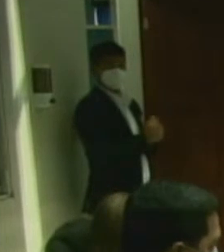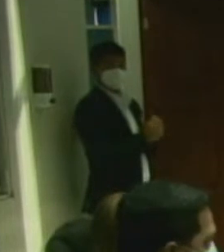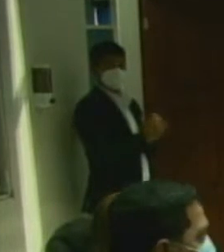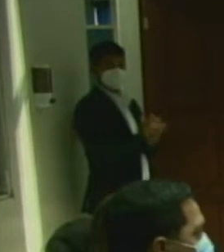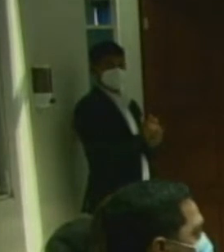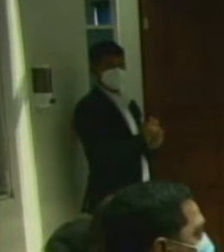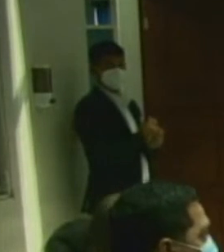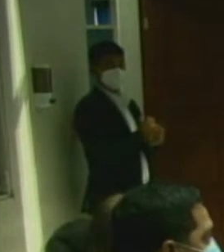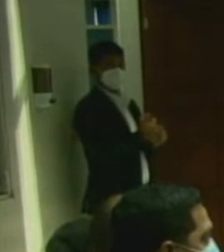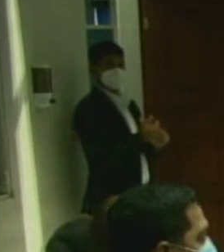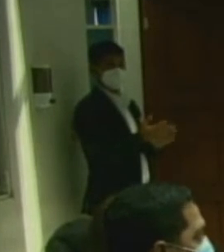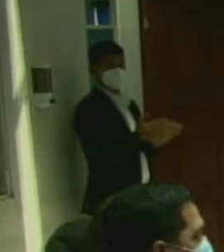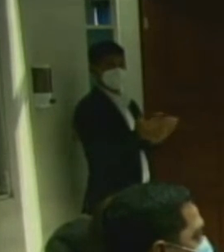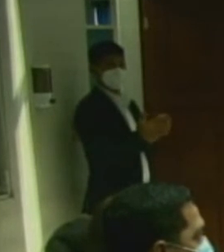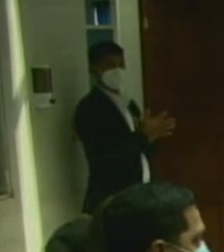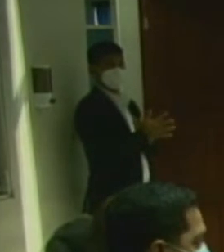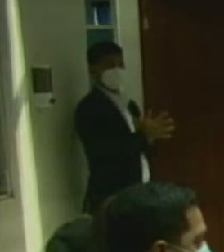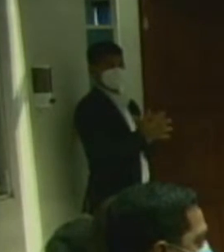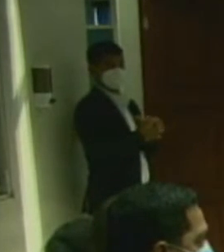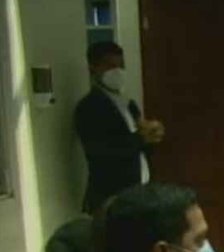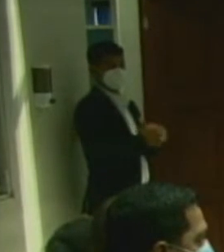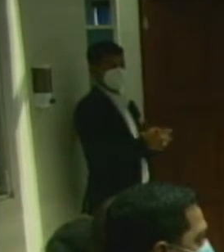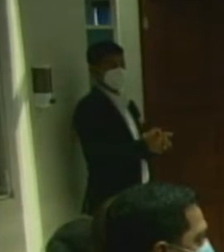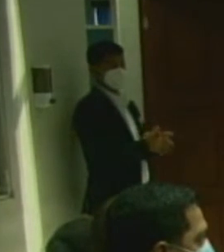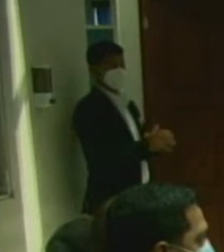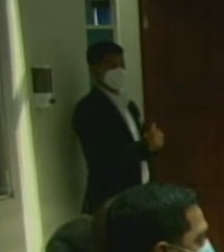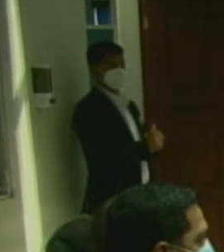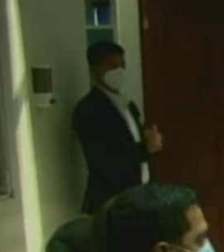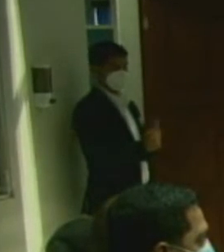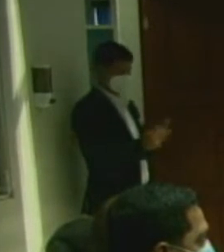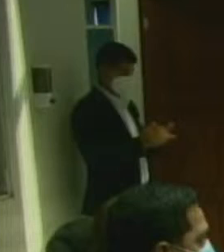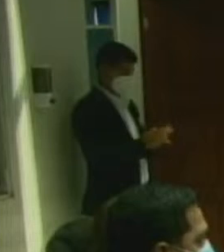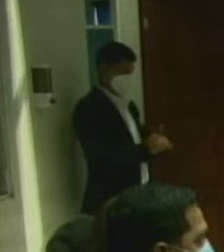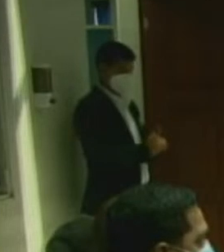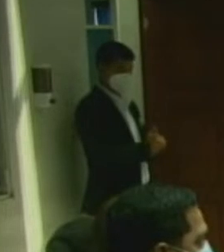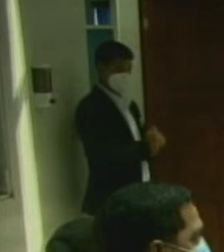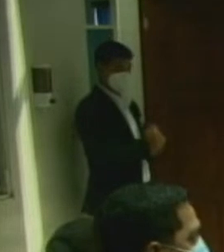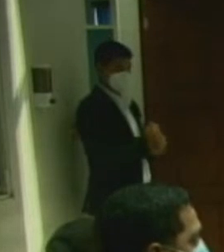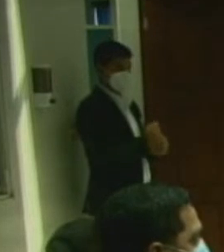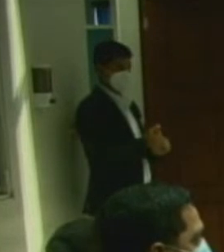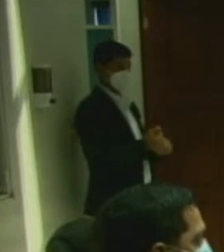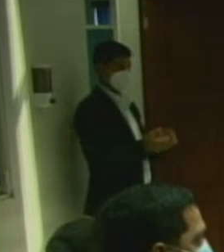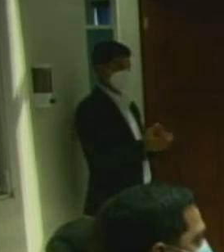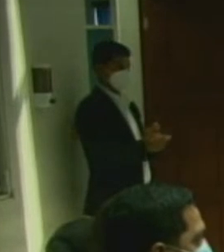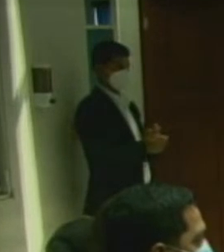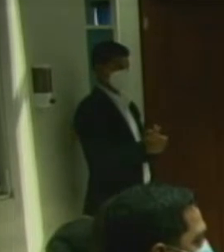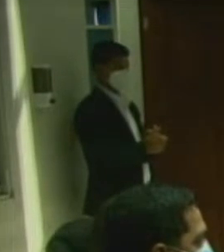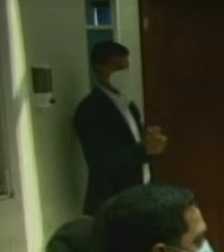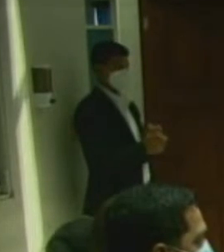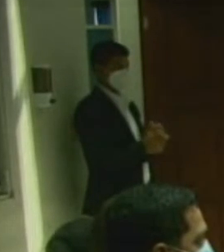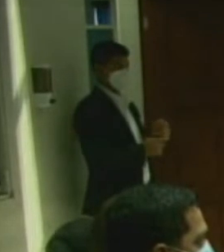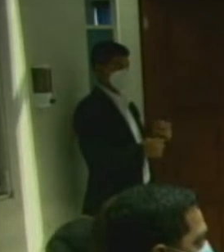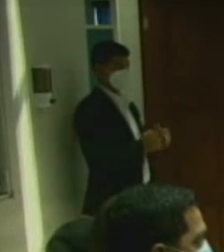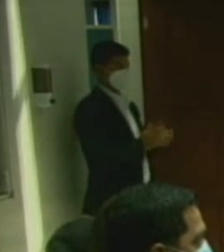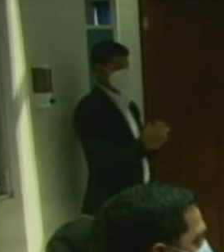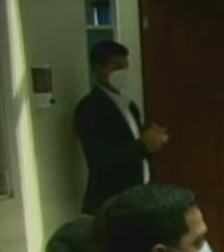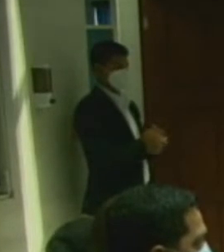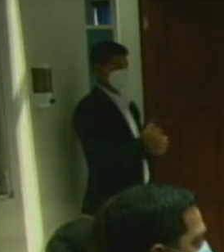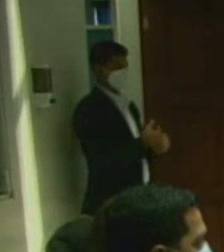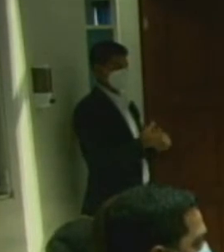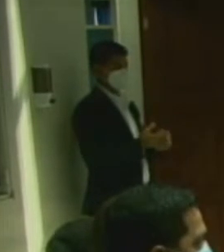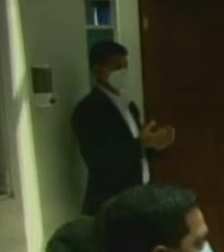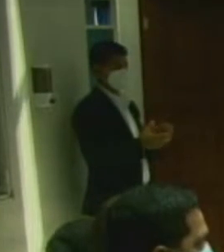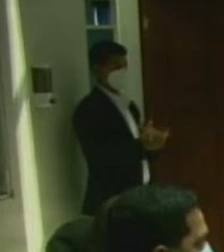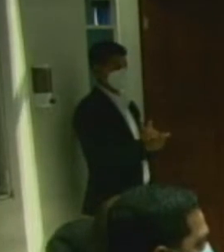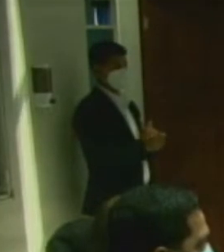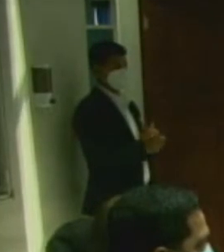¿verdad?, revisión de estos artículos acá, pues se van a hacer las últimas valoraciones. Entonces,